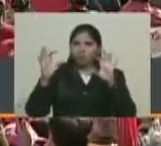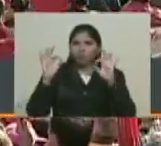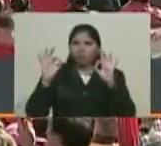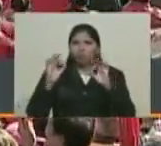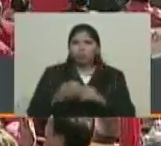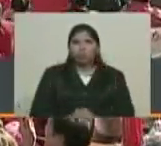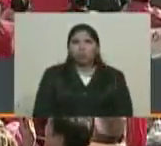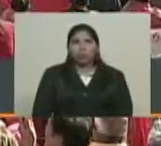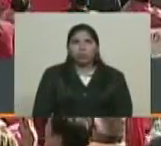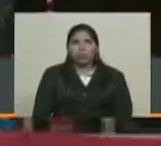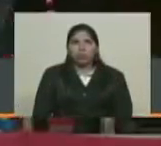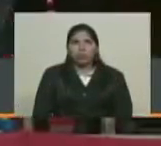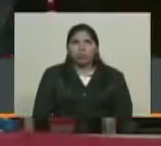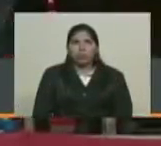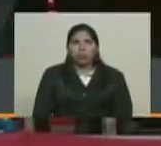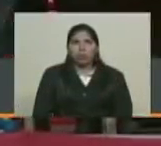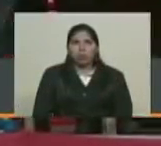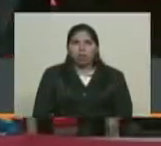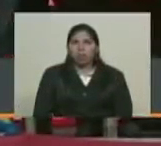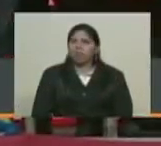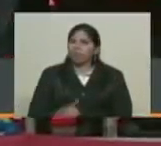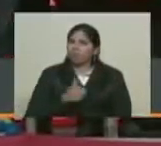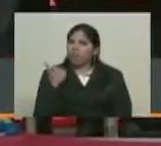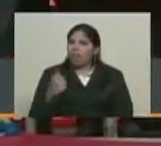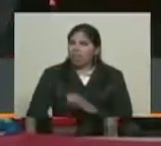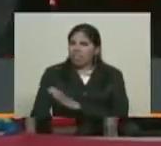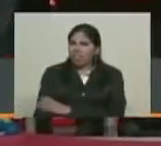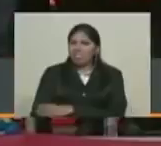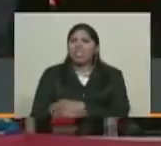¿Qué haría la derecha un día después?